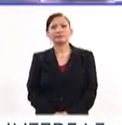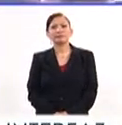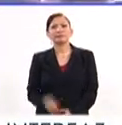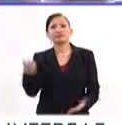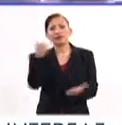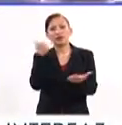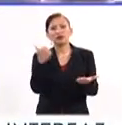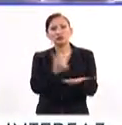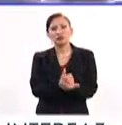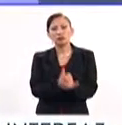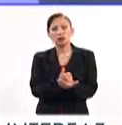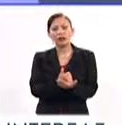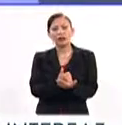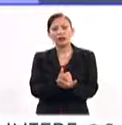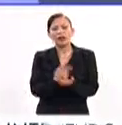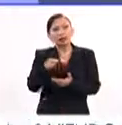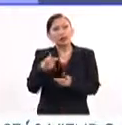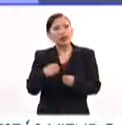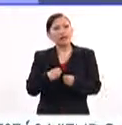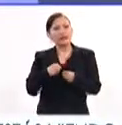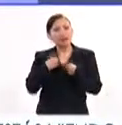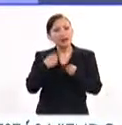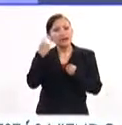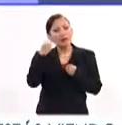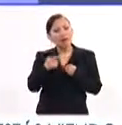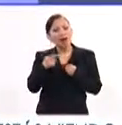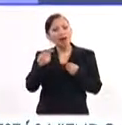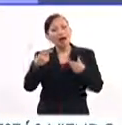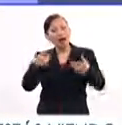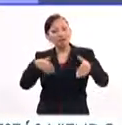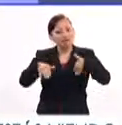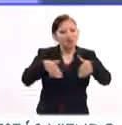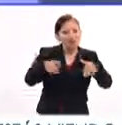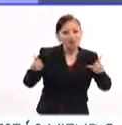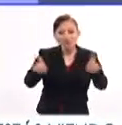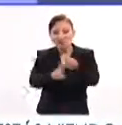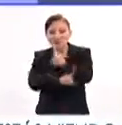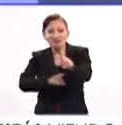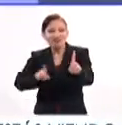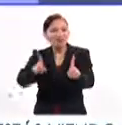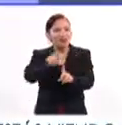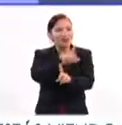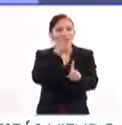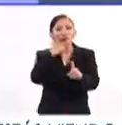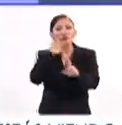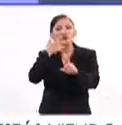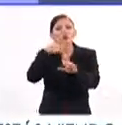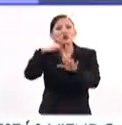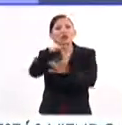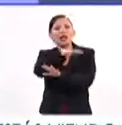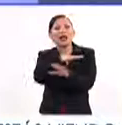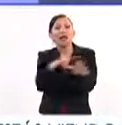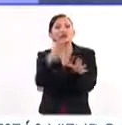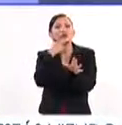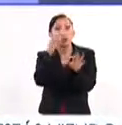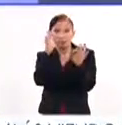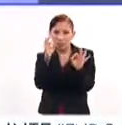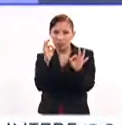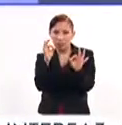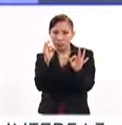La ciudad es para vivirla, para transitarla, para usarla